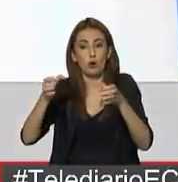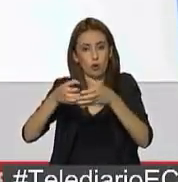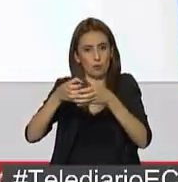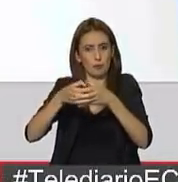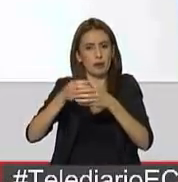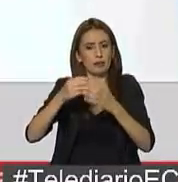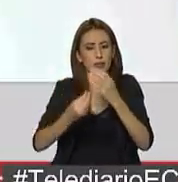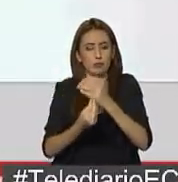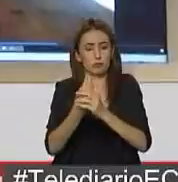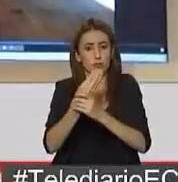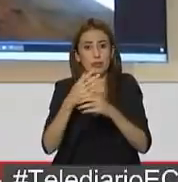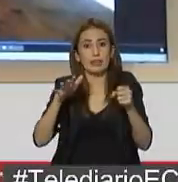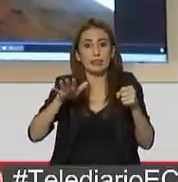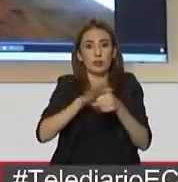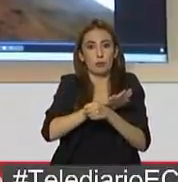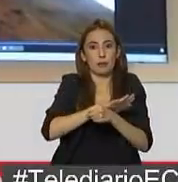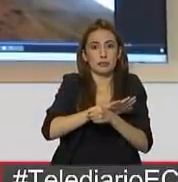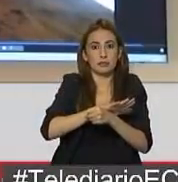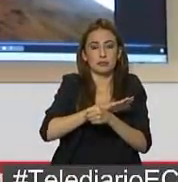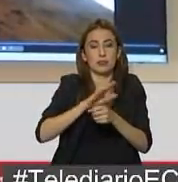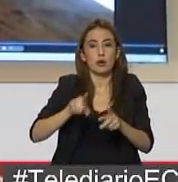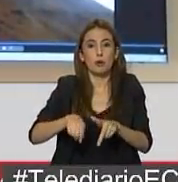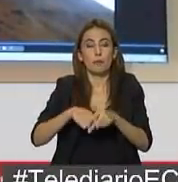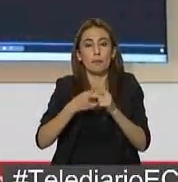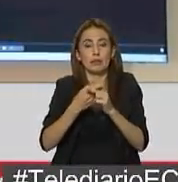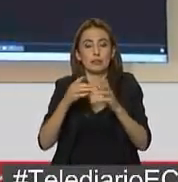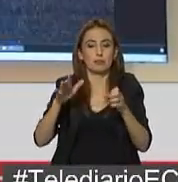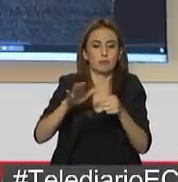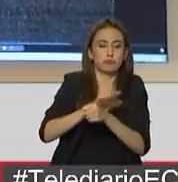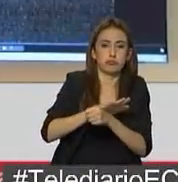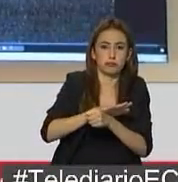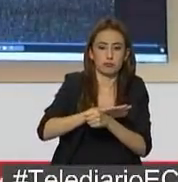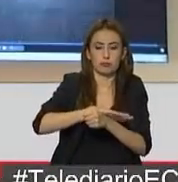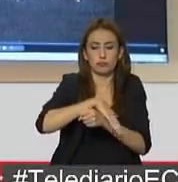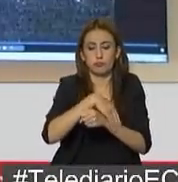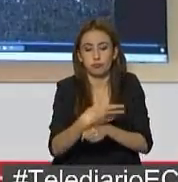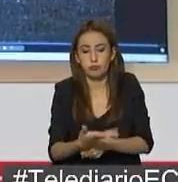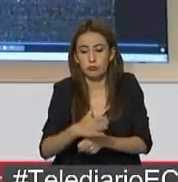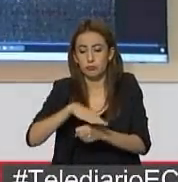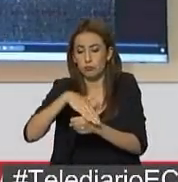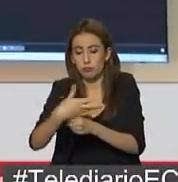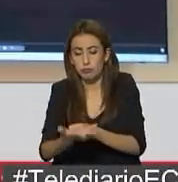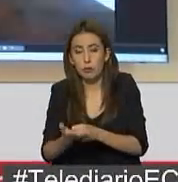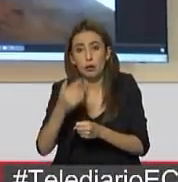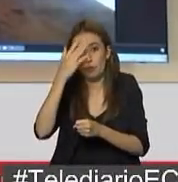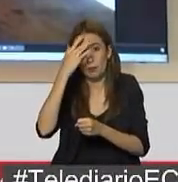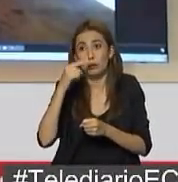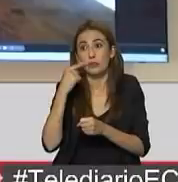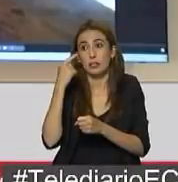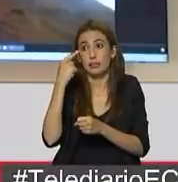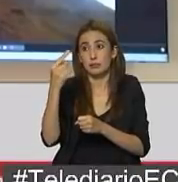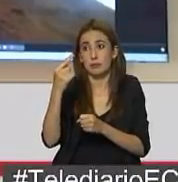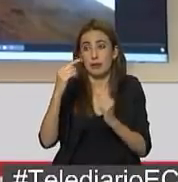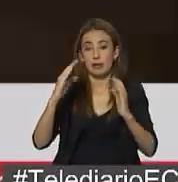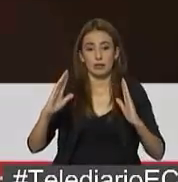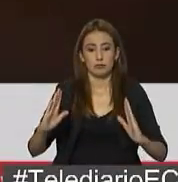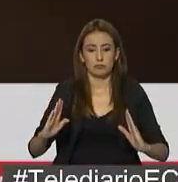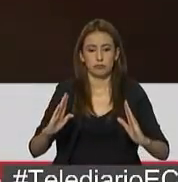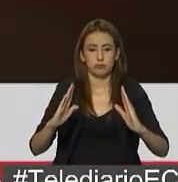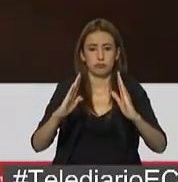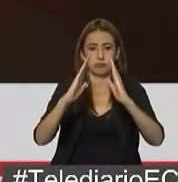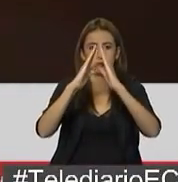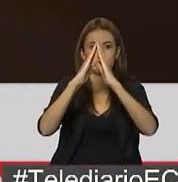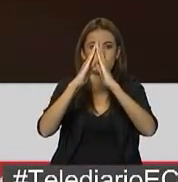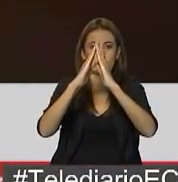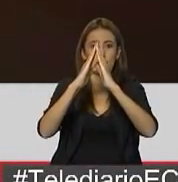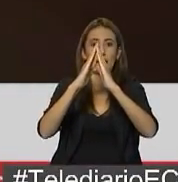inestables colapsan, es decir, se caen por la gravedad. Claro, obviamente cambia la morfología y lo que estamos viendo es un paisaje distinto,